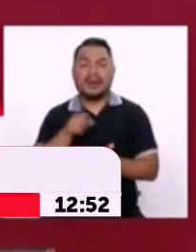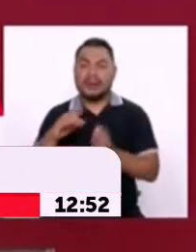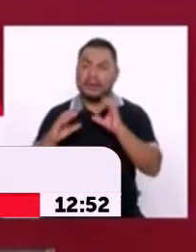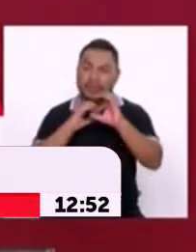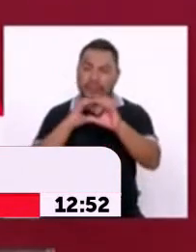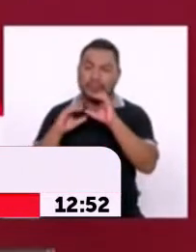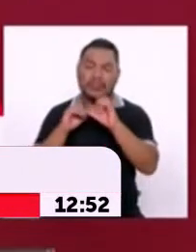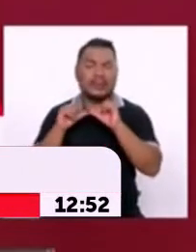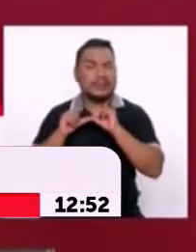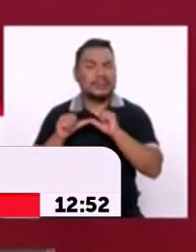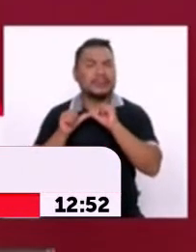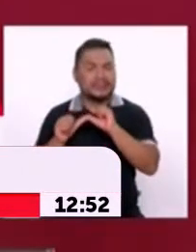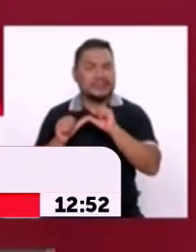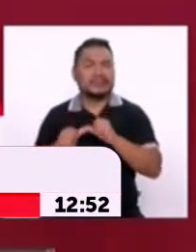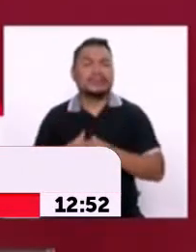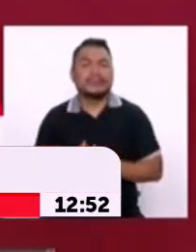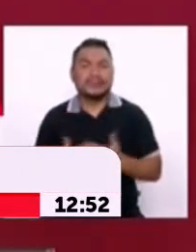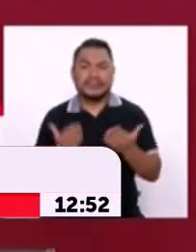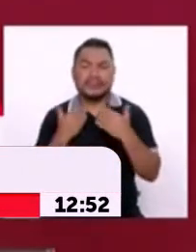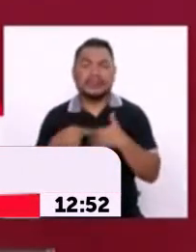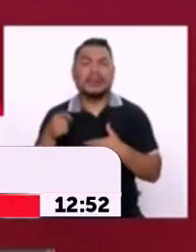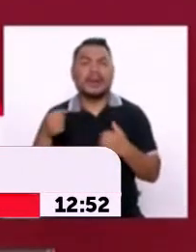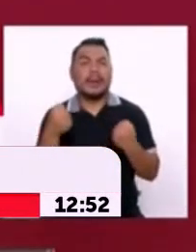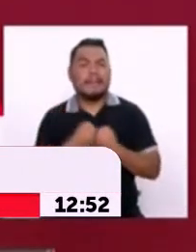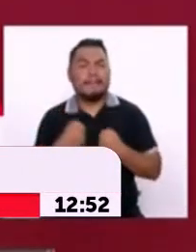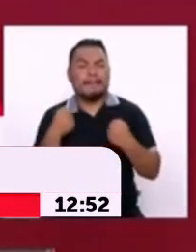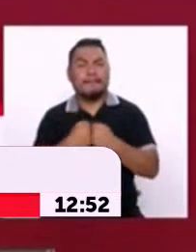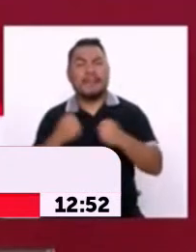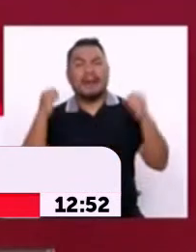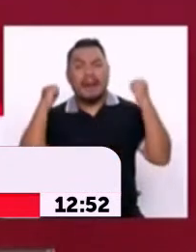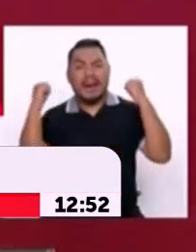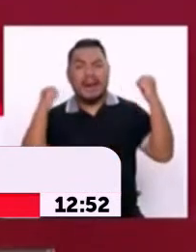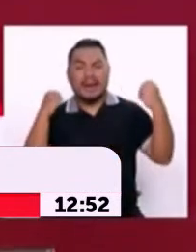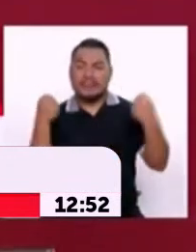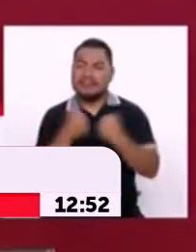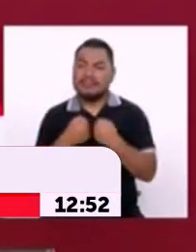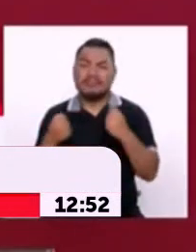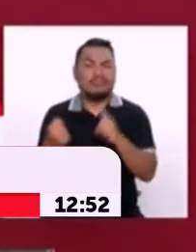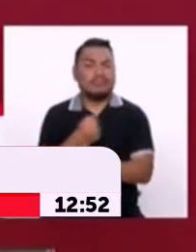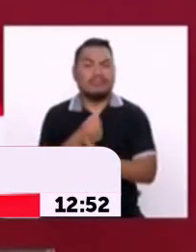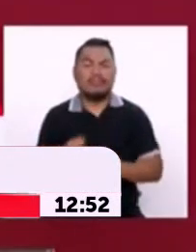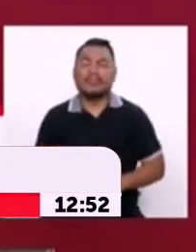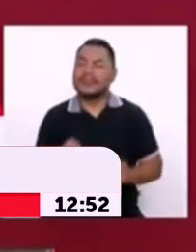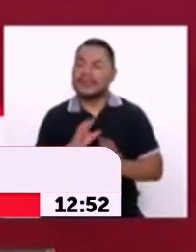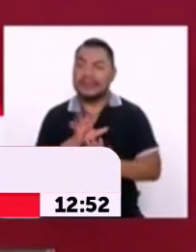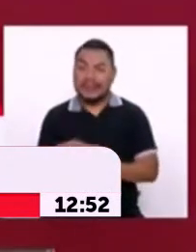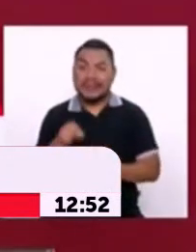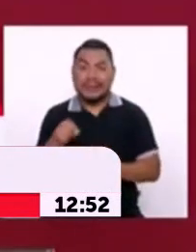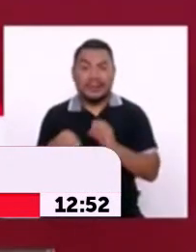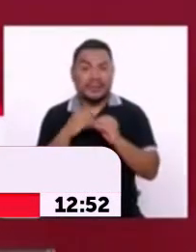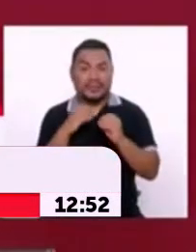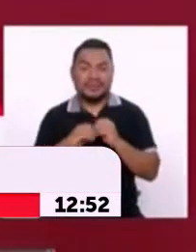diálogo constante. La violencia no produce